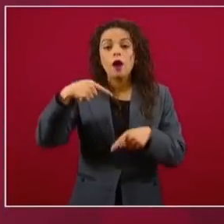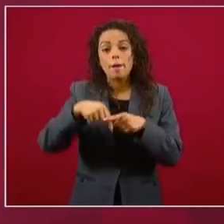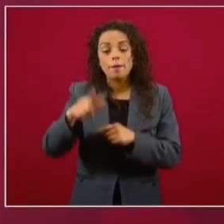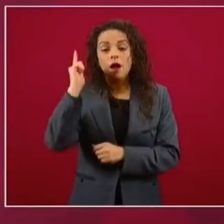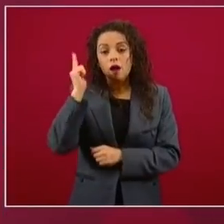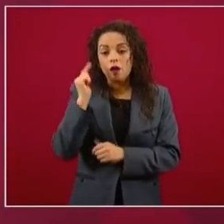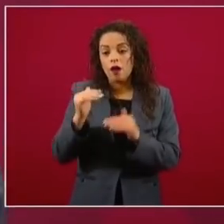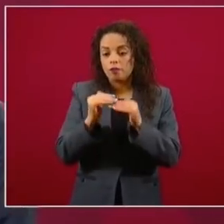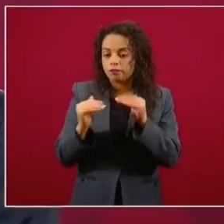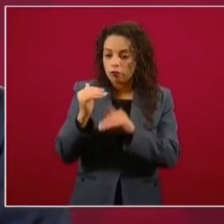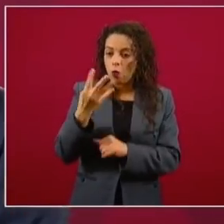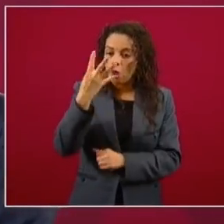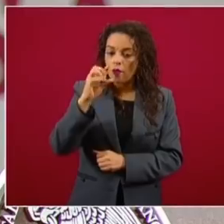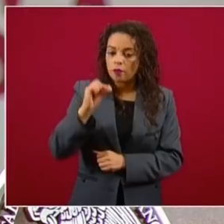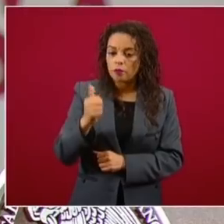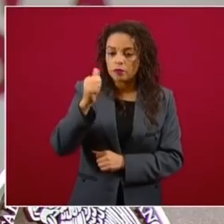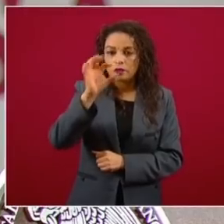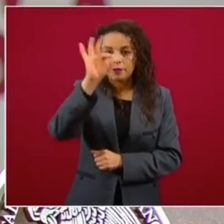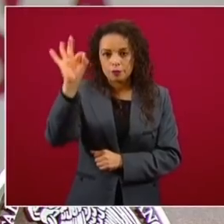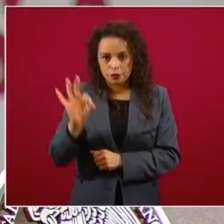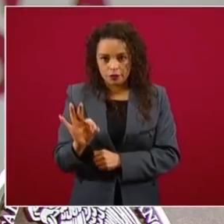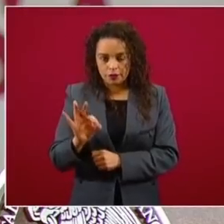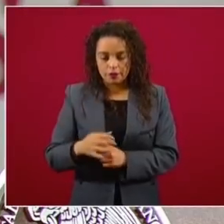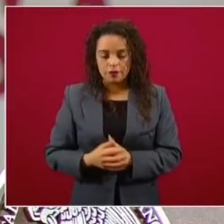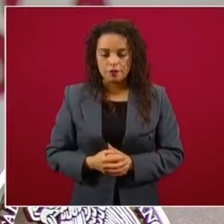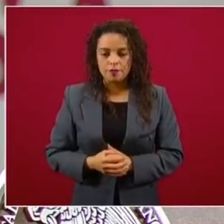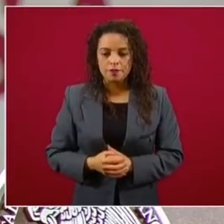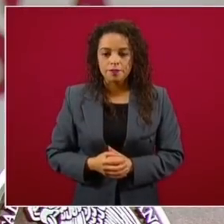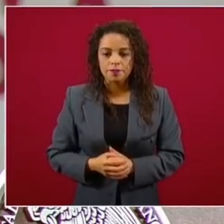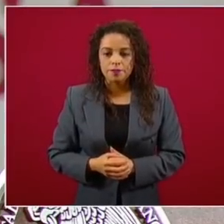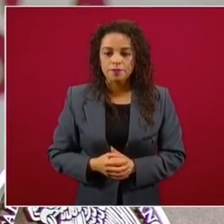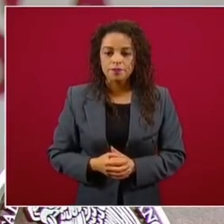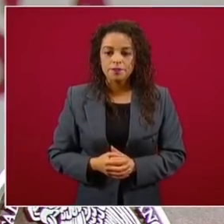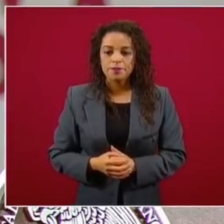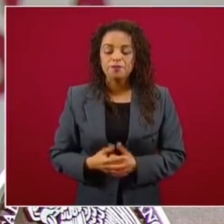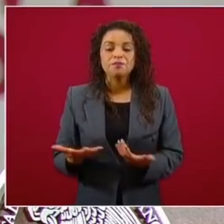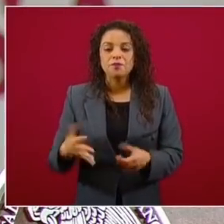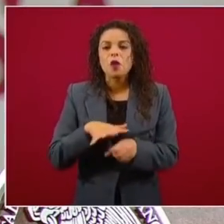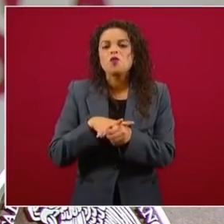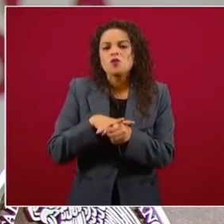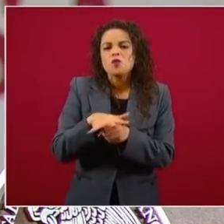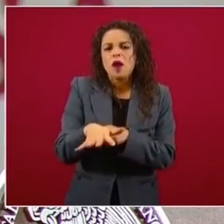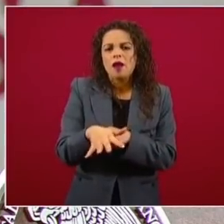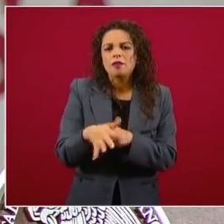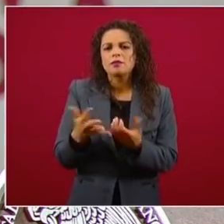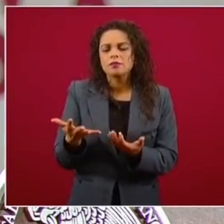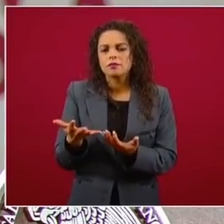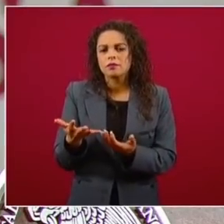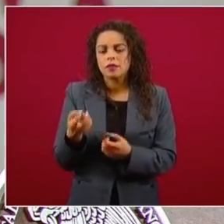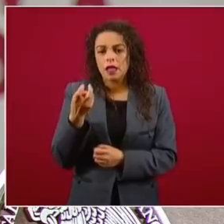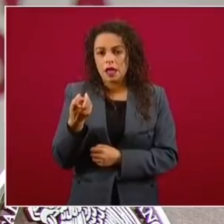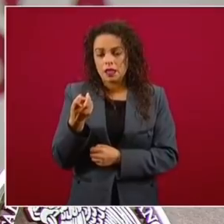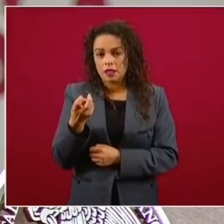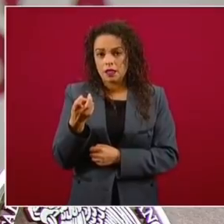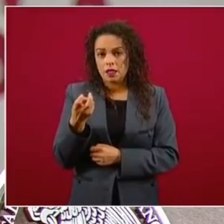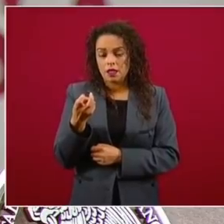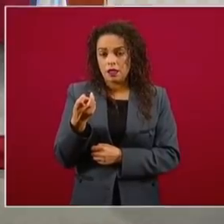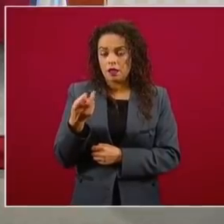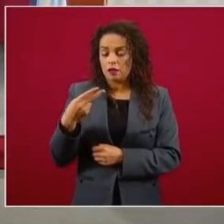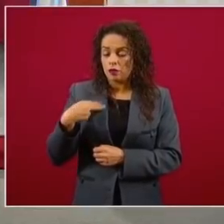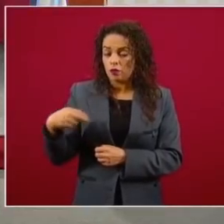del 4.6%. ¿En dónde y cuáles son los elementos sobre los cuales nosotros